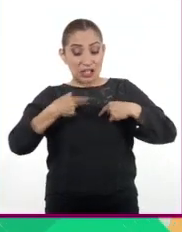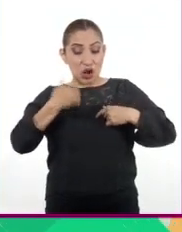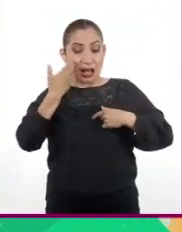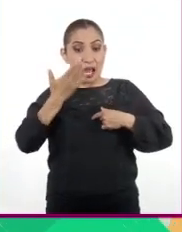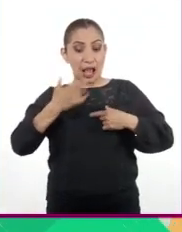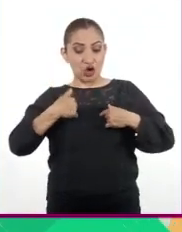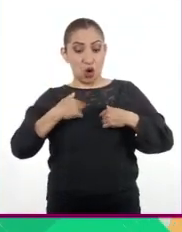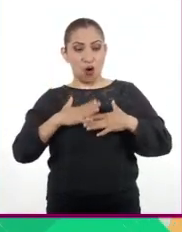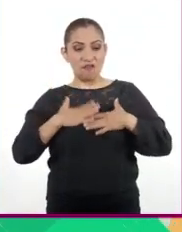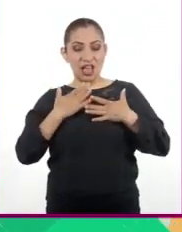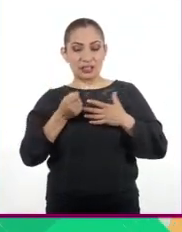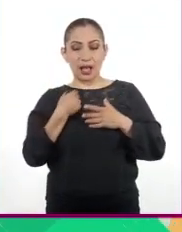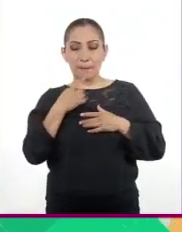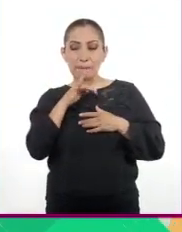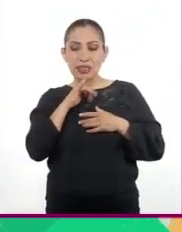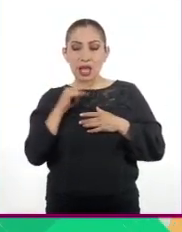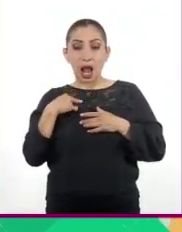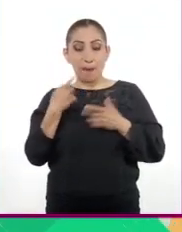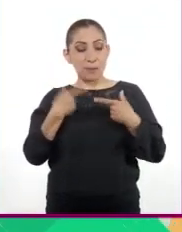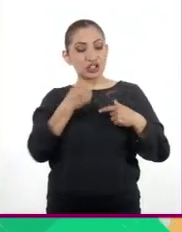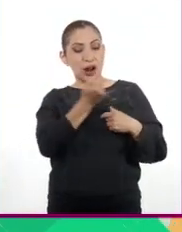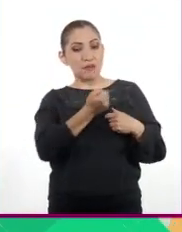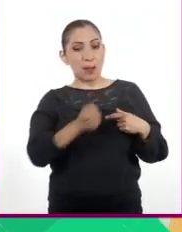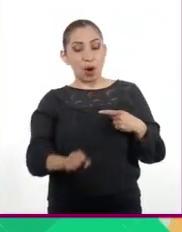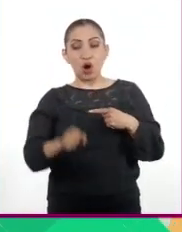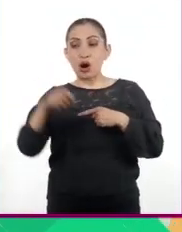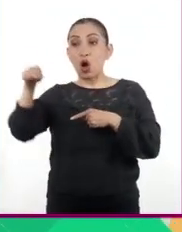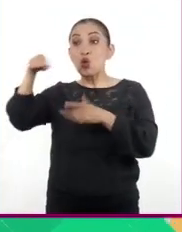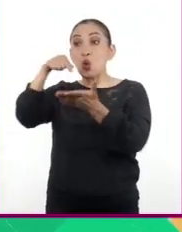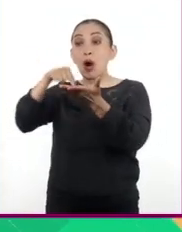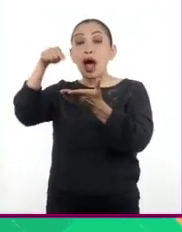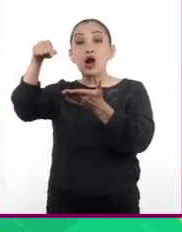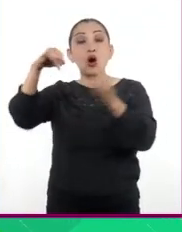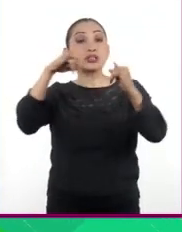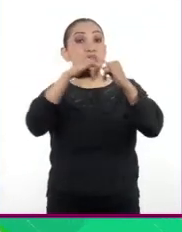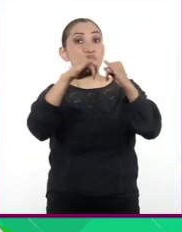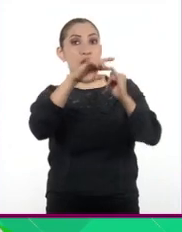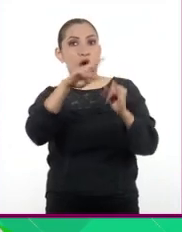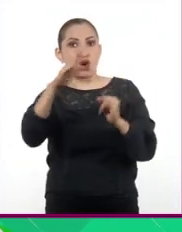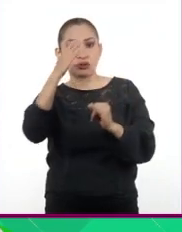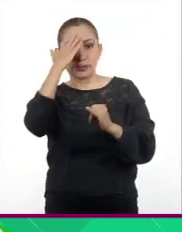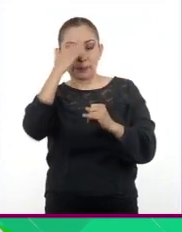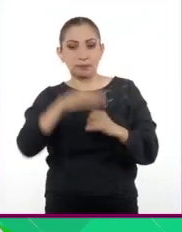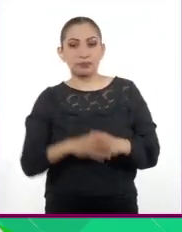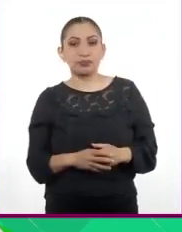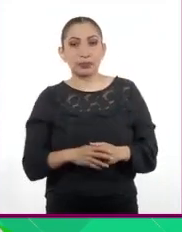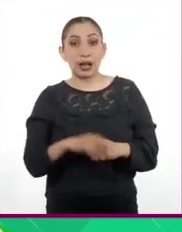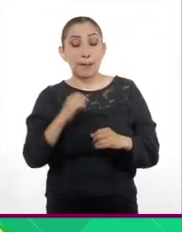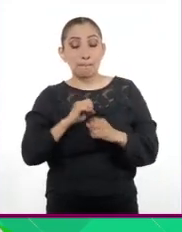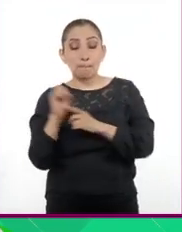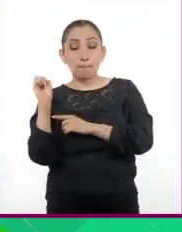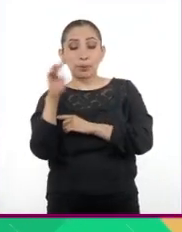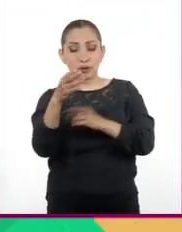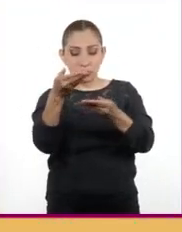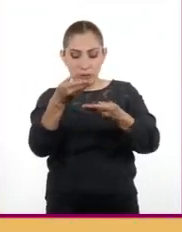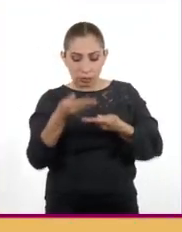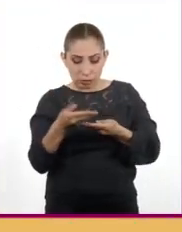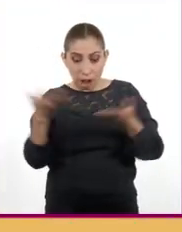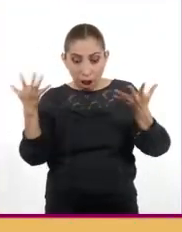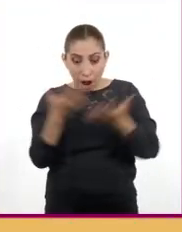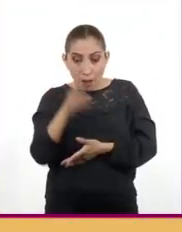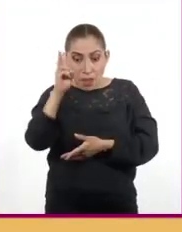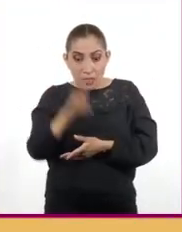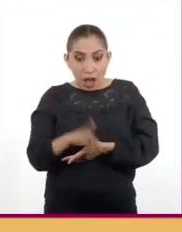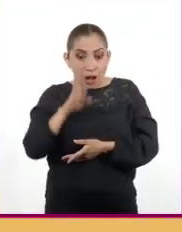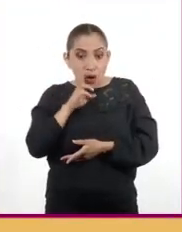inspira confianza, ya sea un personaje, medio o institución reconocida. El receptor confía y difunde la